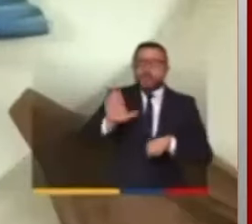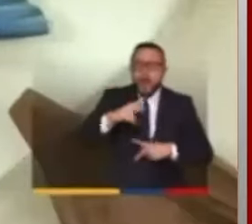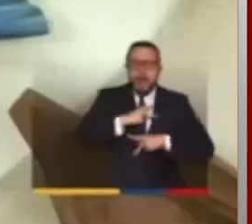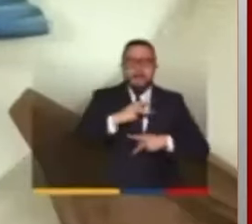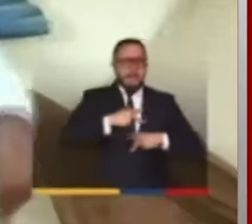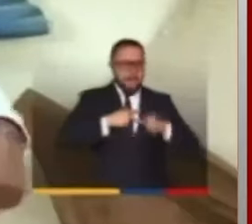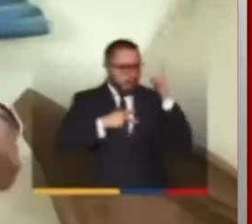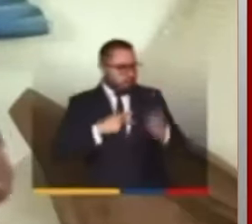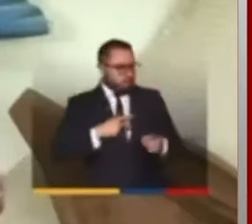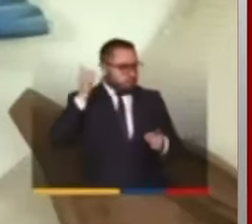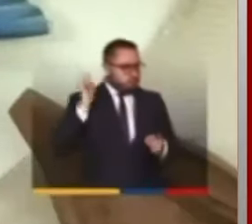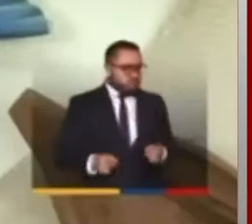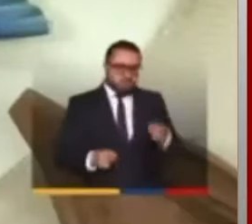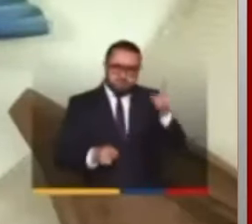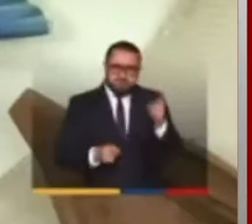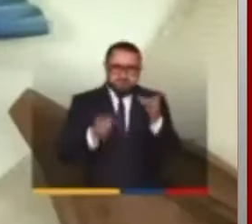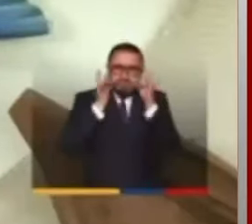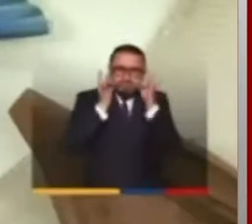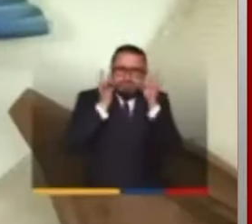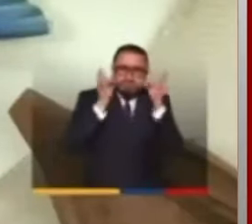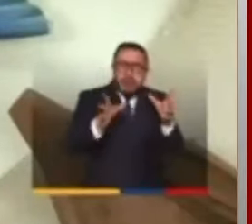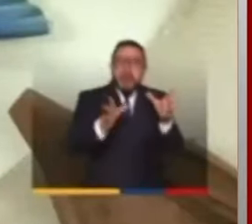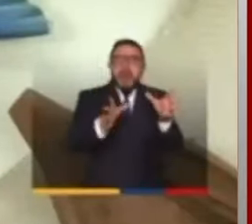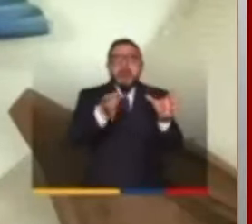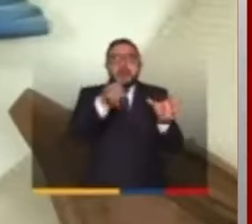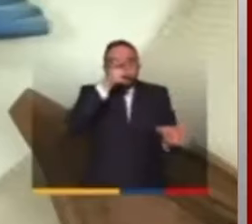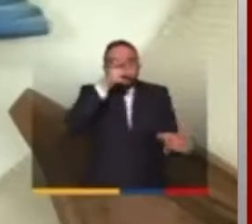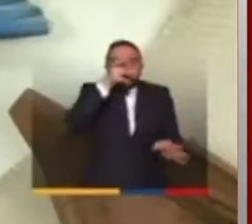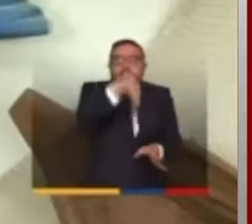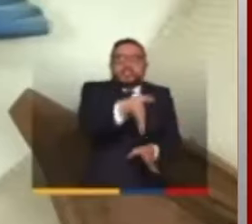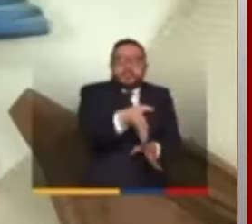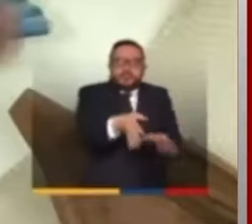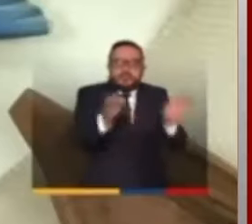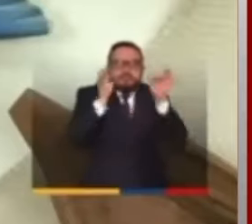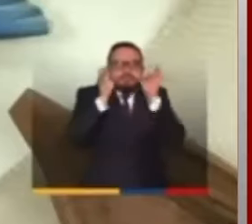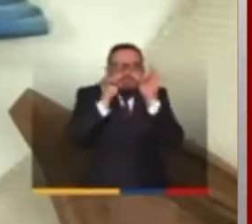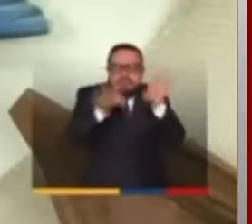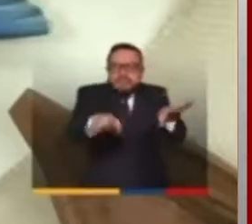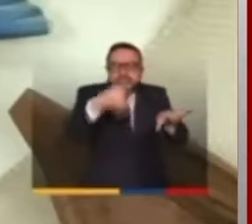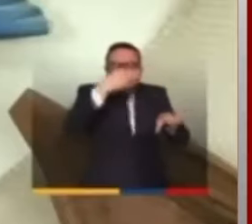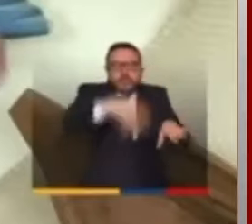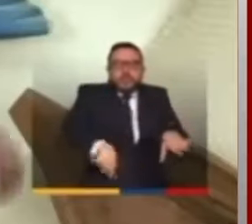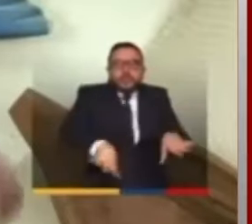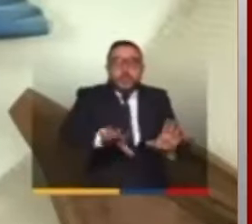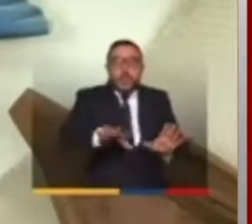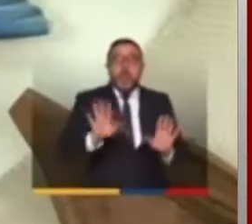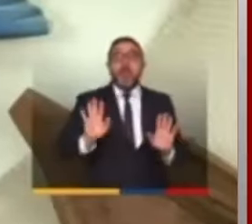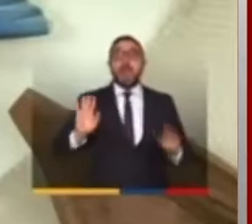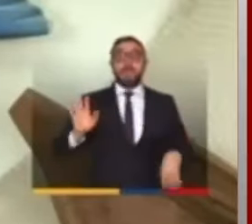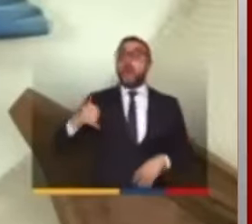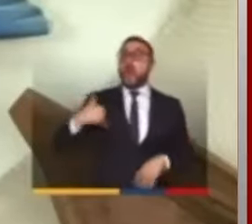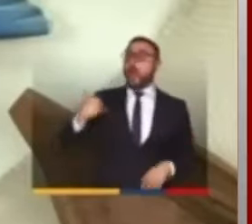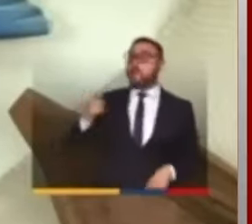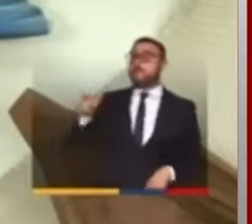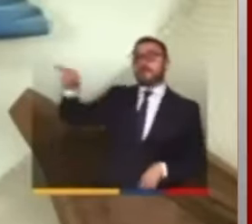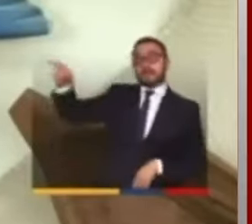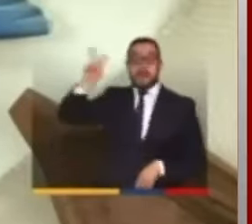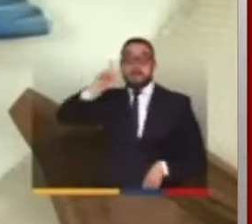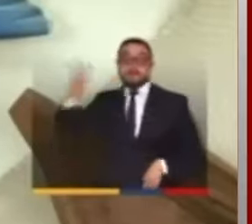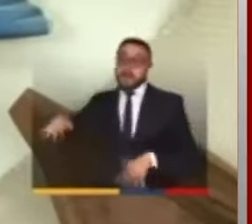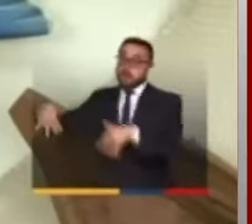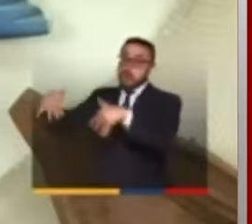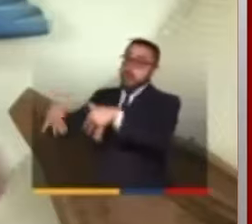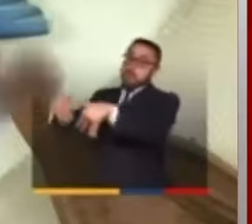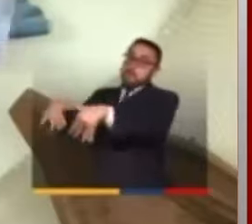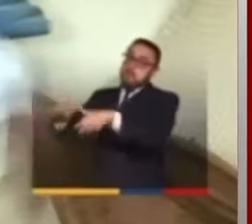atril con las dos manos. Cuando él se coge con las dos manos, él para un poco el bailadito. Pero cuando él no tiene la posibilidad de